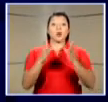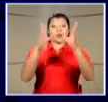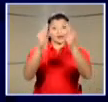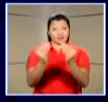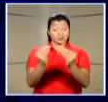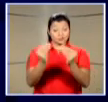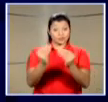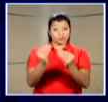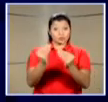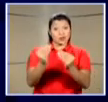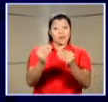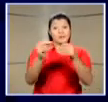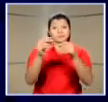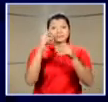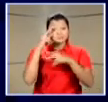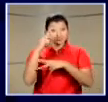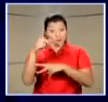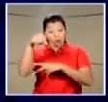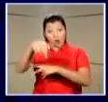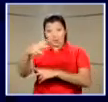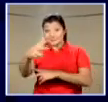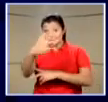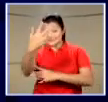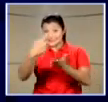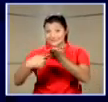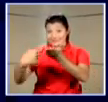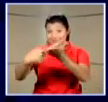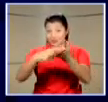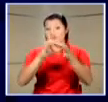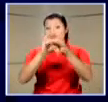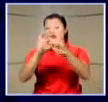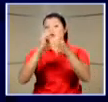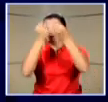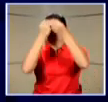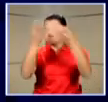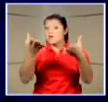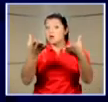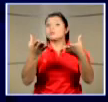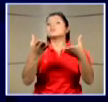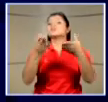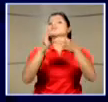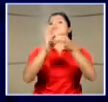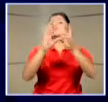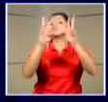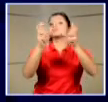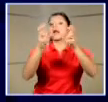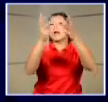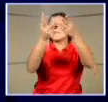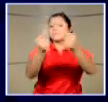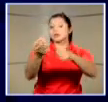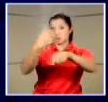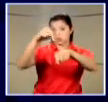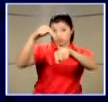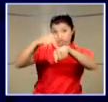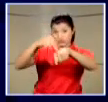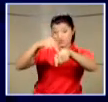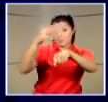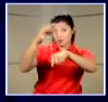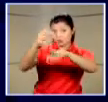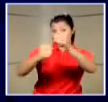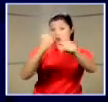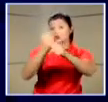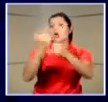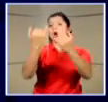noches, estimados televidentes. Hoy en nuestra tercera entrega de reportajes especiales acerca del presupuesto nacional de la República le